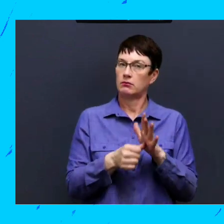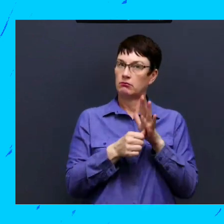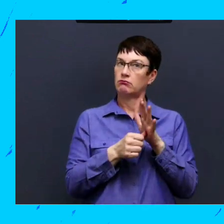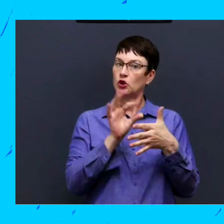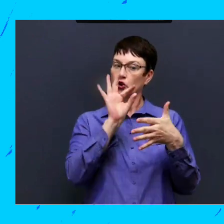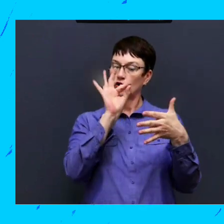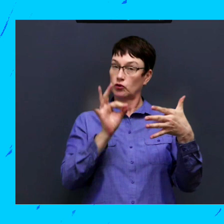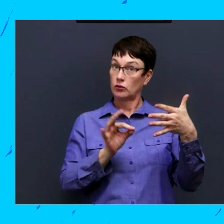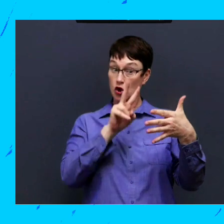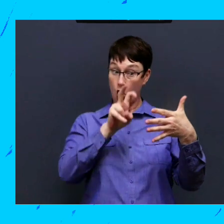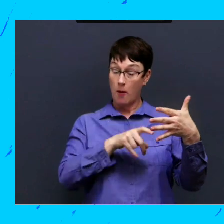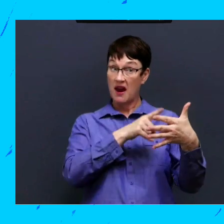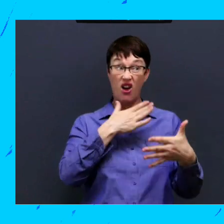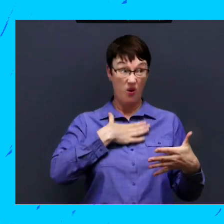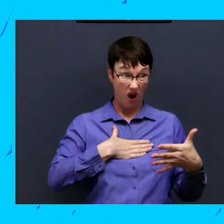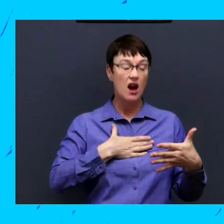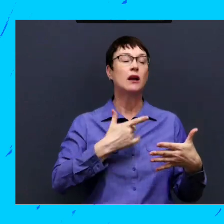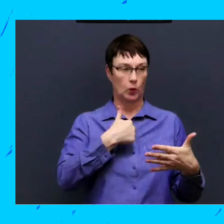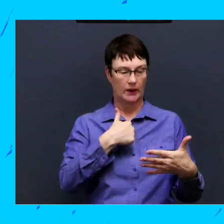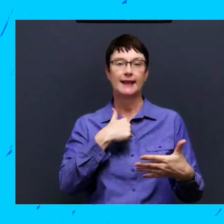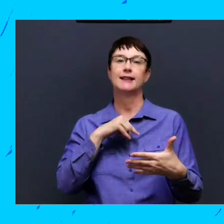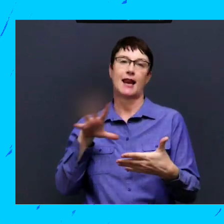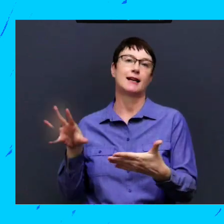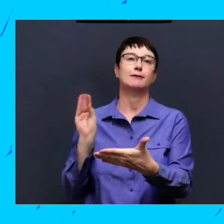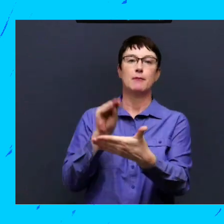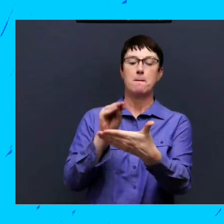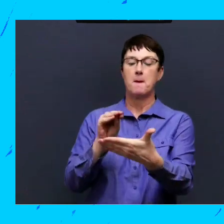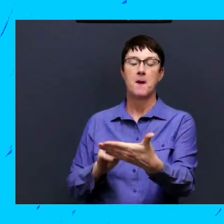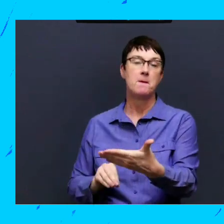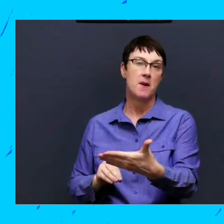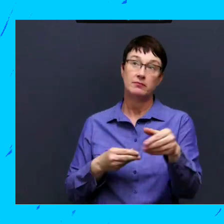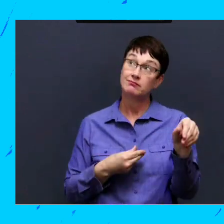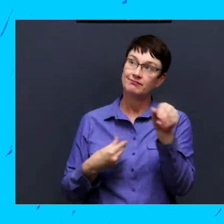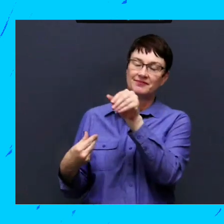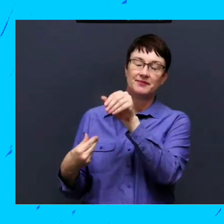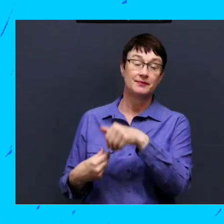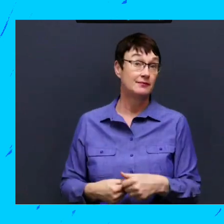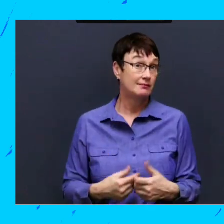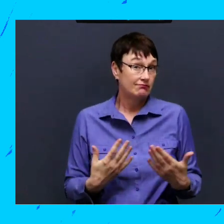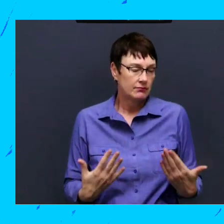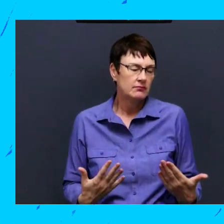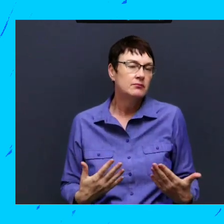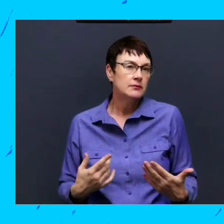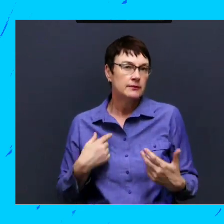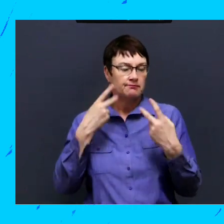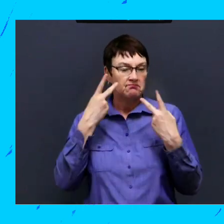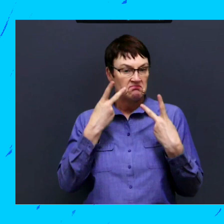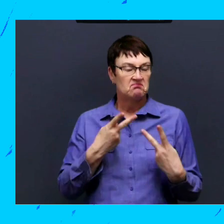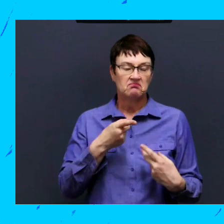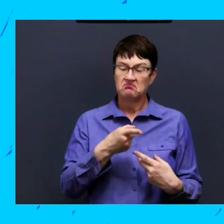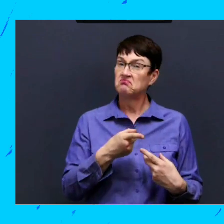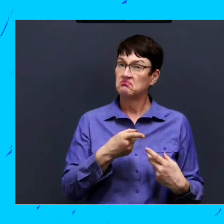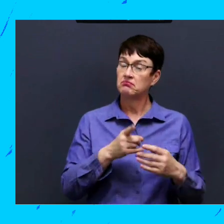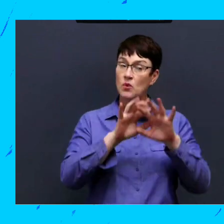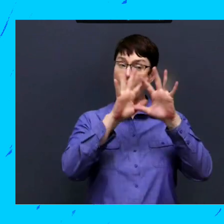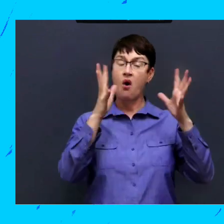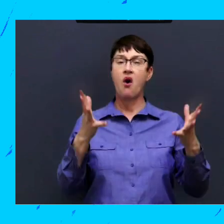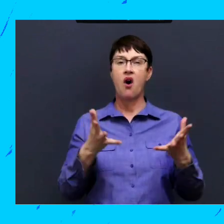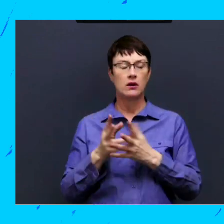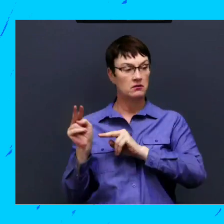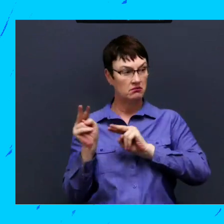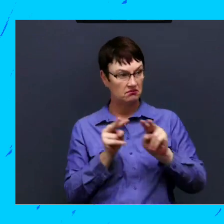tiene que ver con un enfoque continuo para un abordaje completo para el reconocimiento de